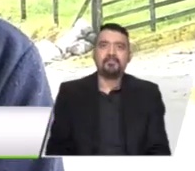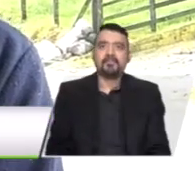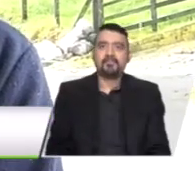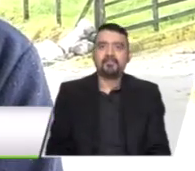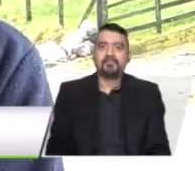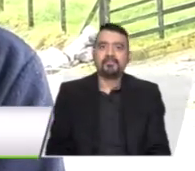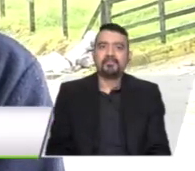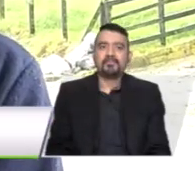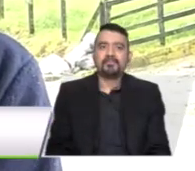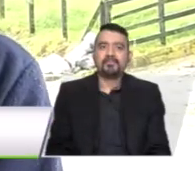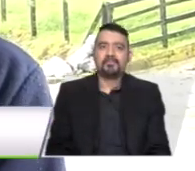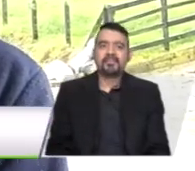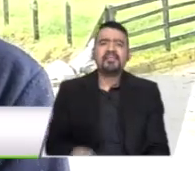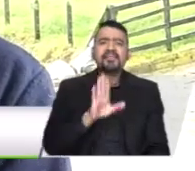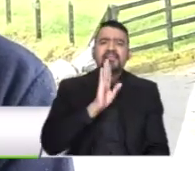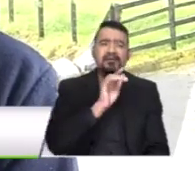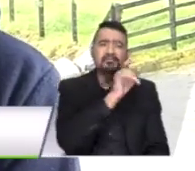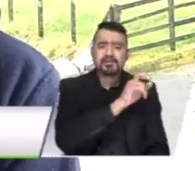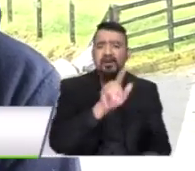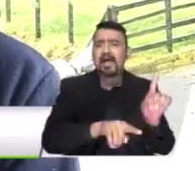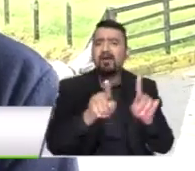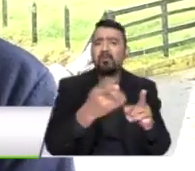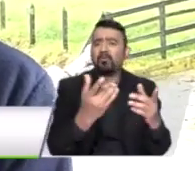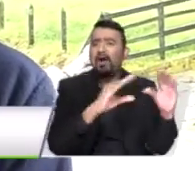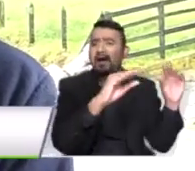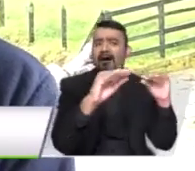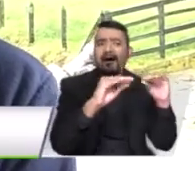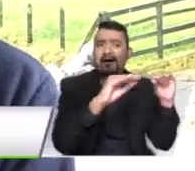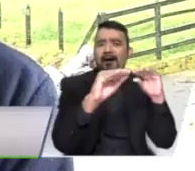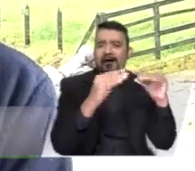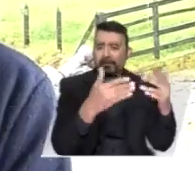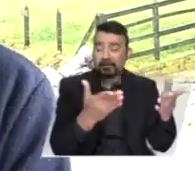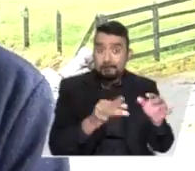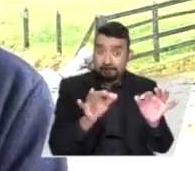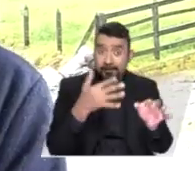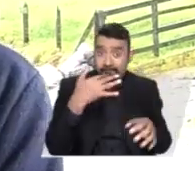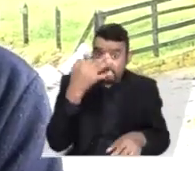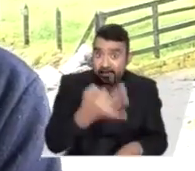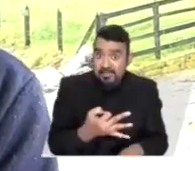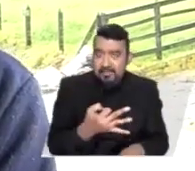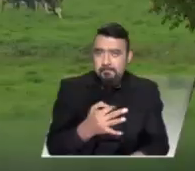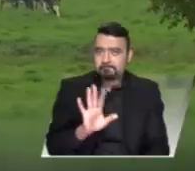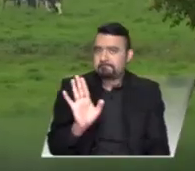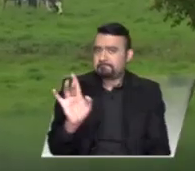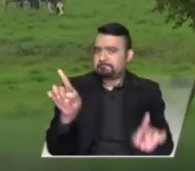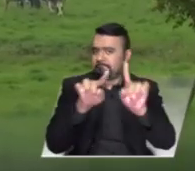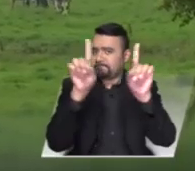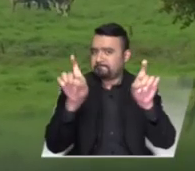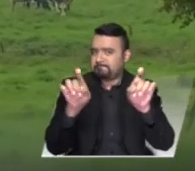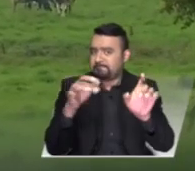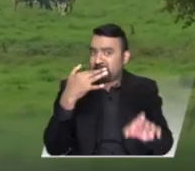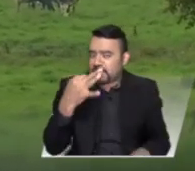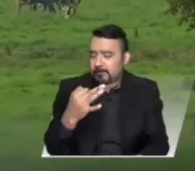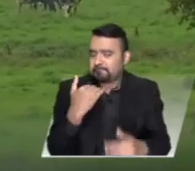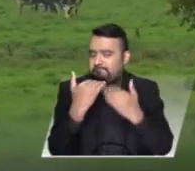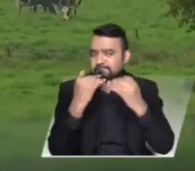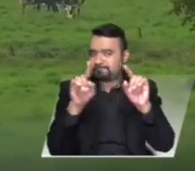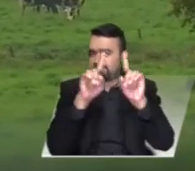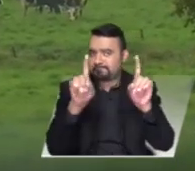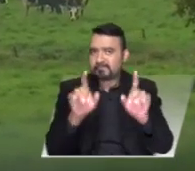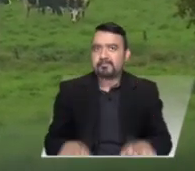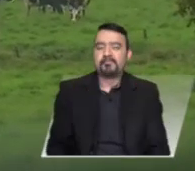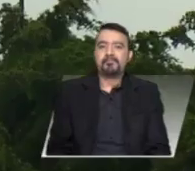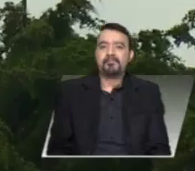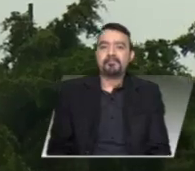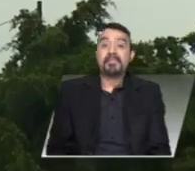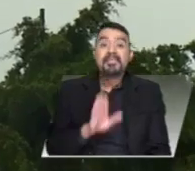rumor que tienen ahí, es algo que está como en el aire. En sí no lo han dicho como claramente de que sí va a ser cierto. Para la población del Llano